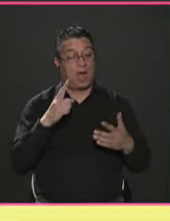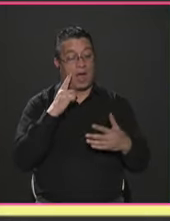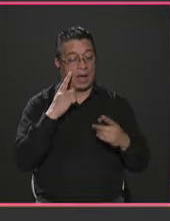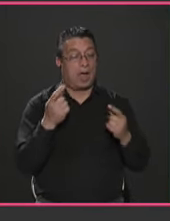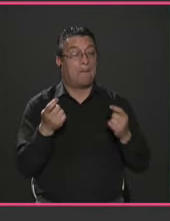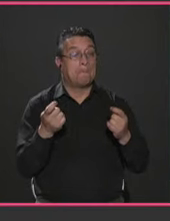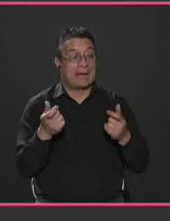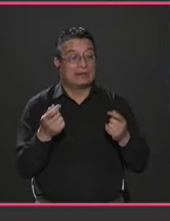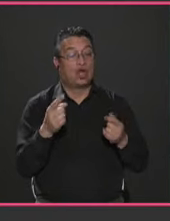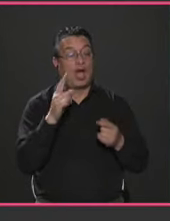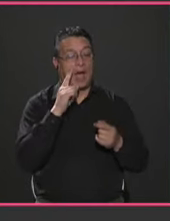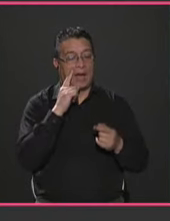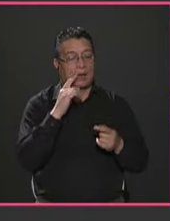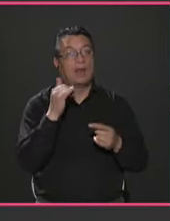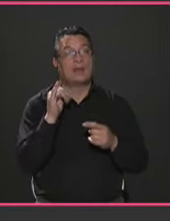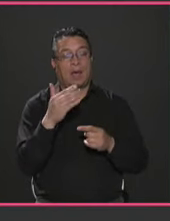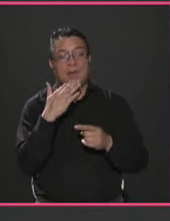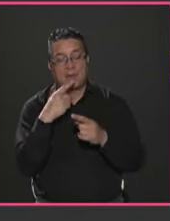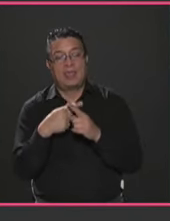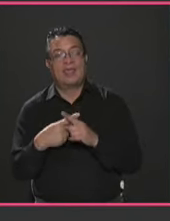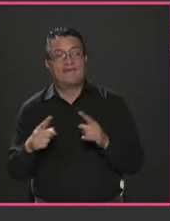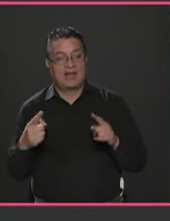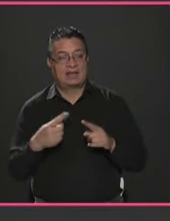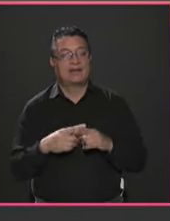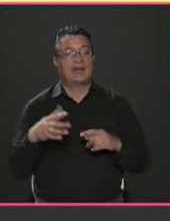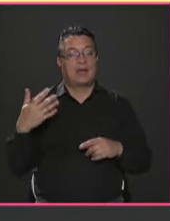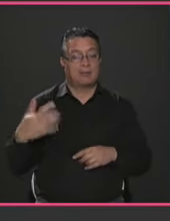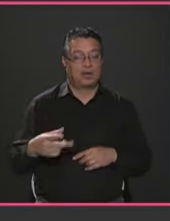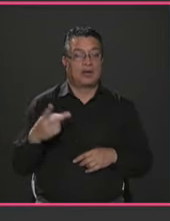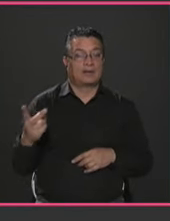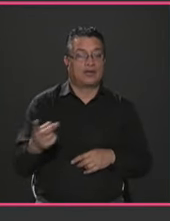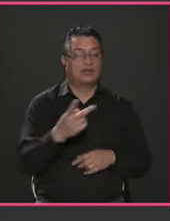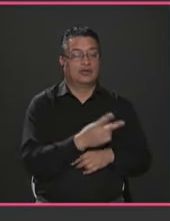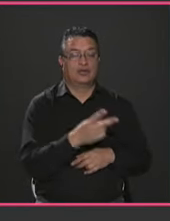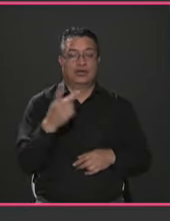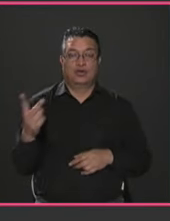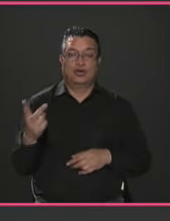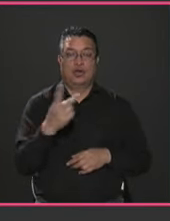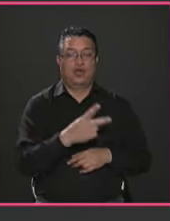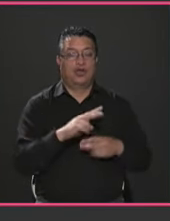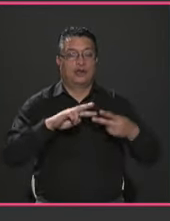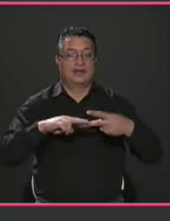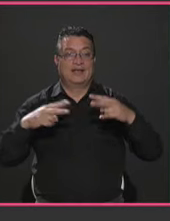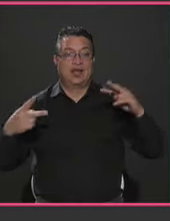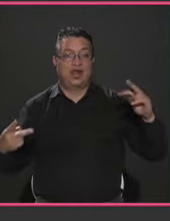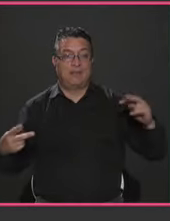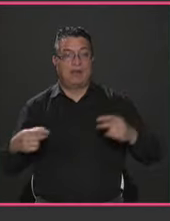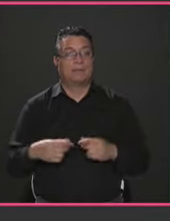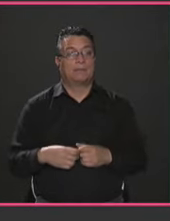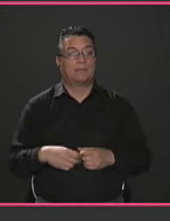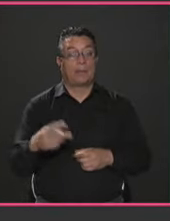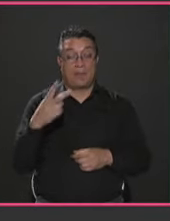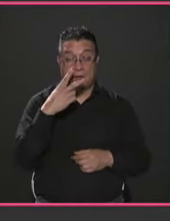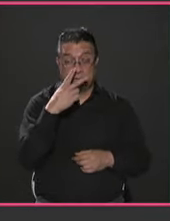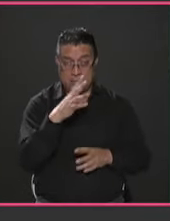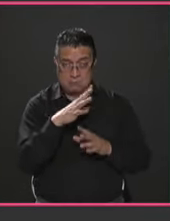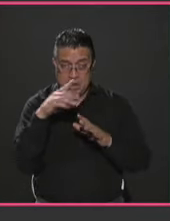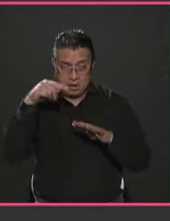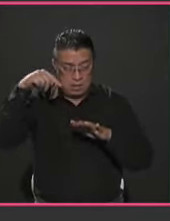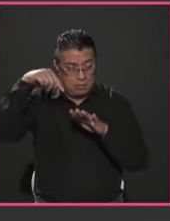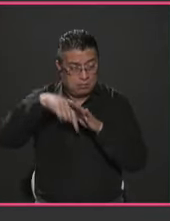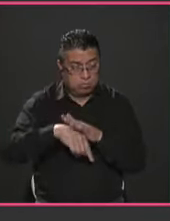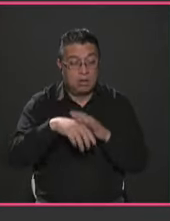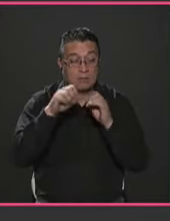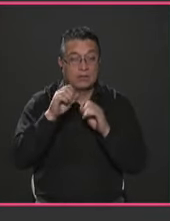similitudes También hay diferencias importantes entre ambos eh genomas si miramos más de cerca en